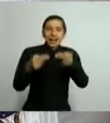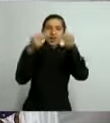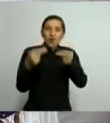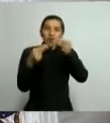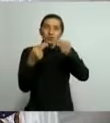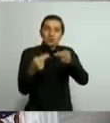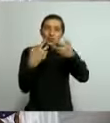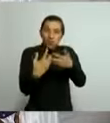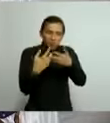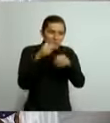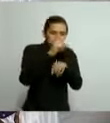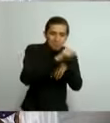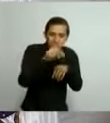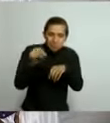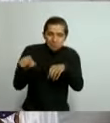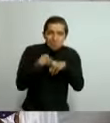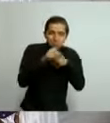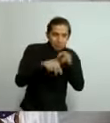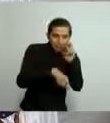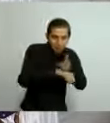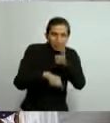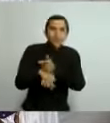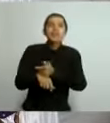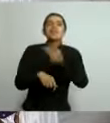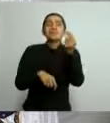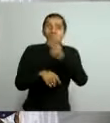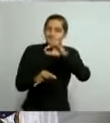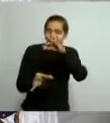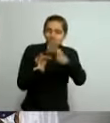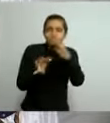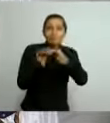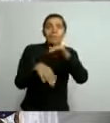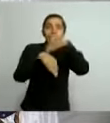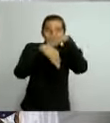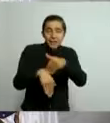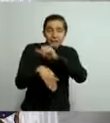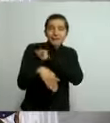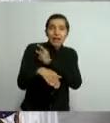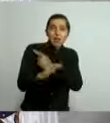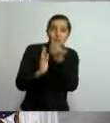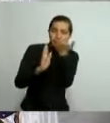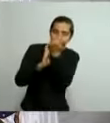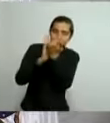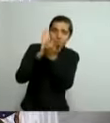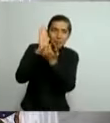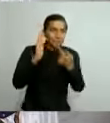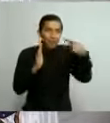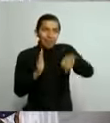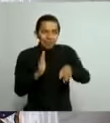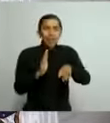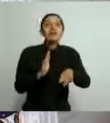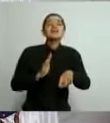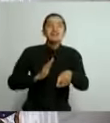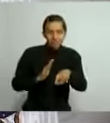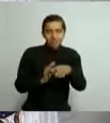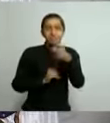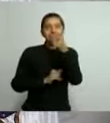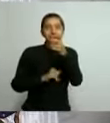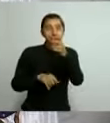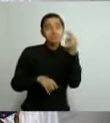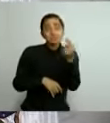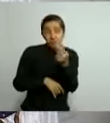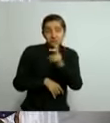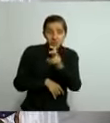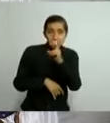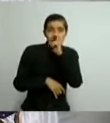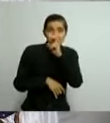establecimientos comerciales estén cumpliendo con los protocolos establecidos bajo la supervisión estricta